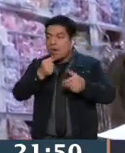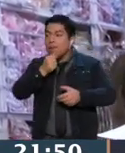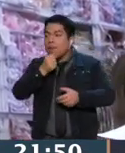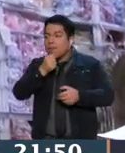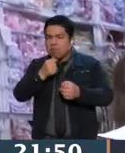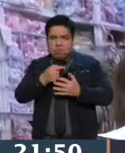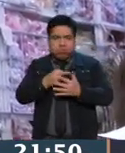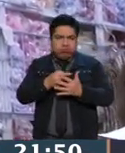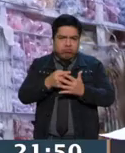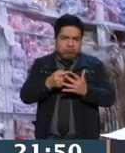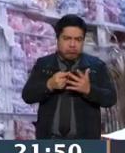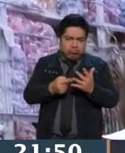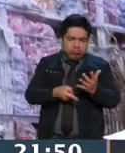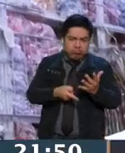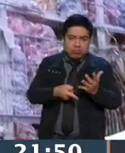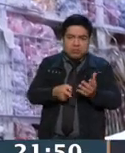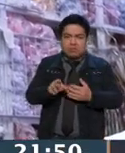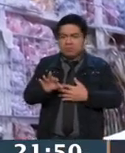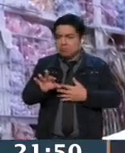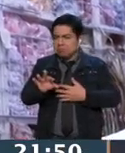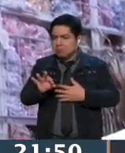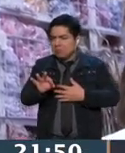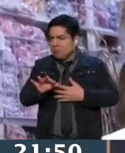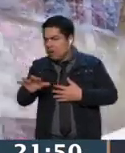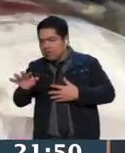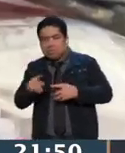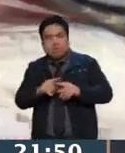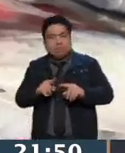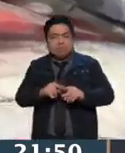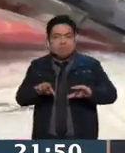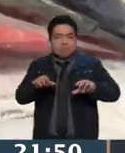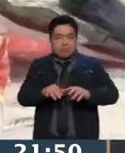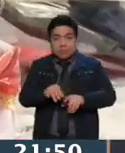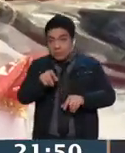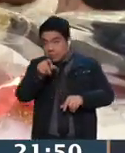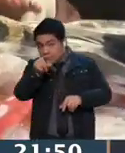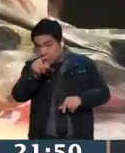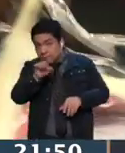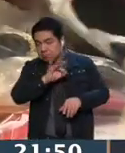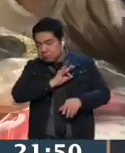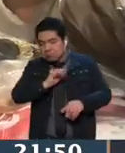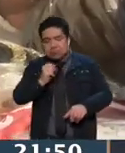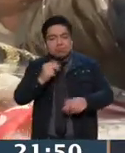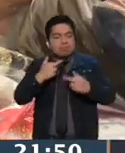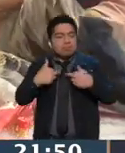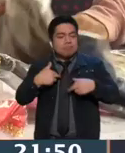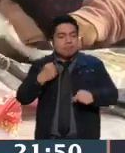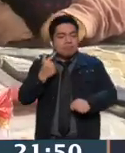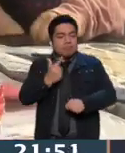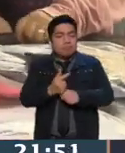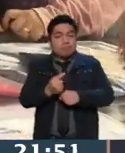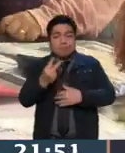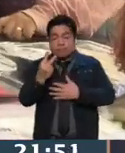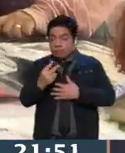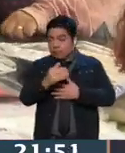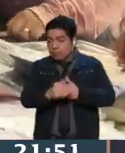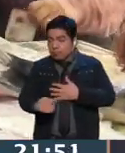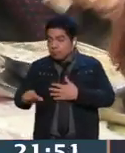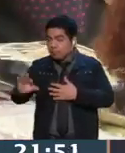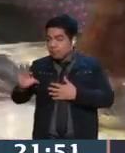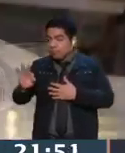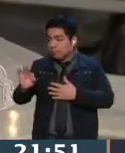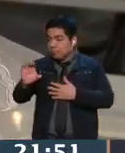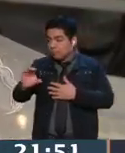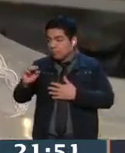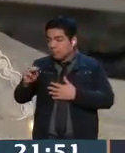o sea, tenemos 40 y tantos modelos. Usted puede encontrar ropita desde los 2 hasta los 40